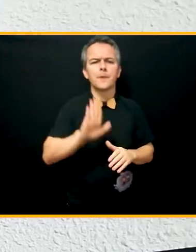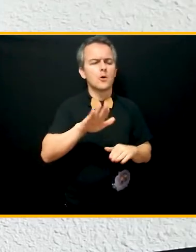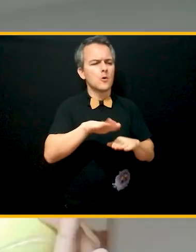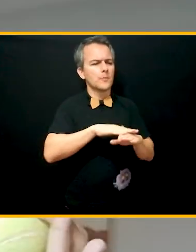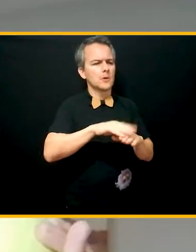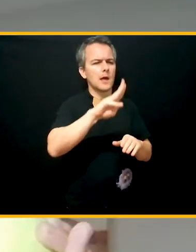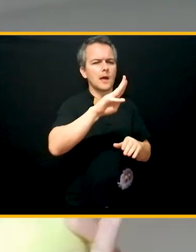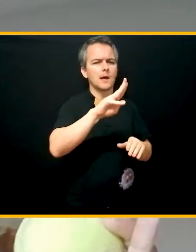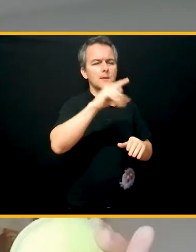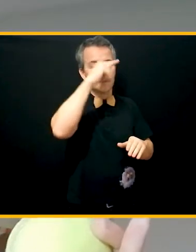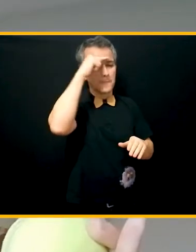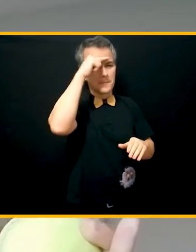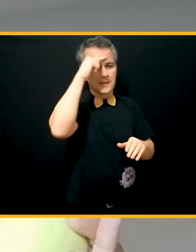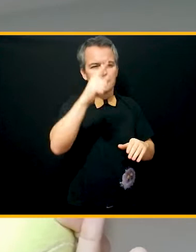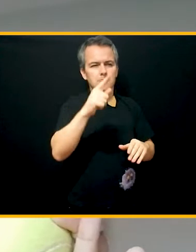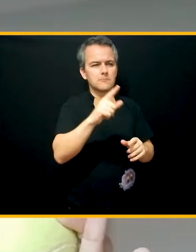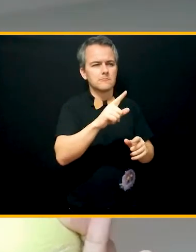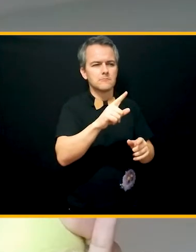Pili, ¿no es al revés?